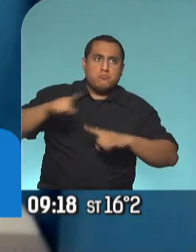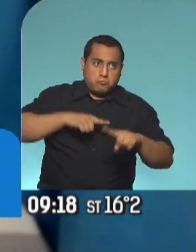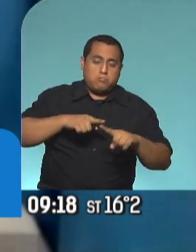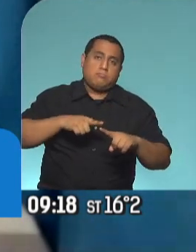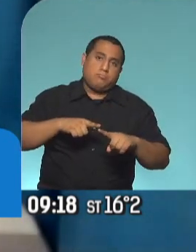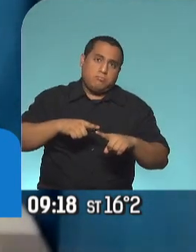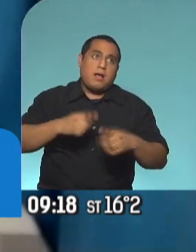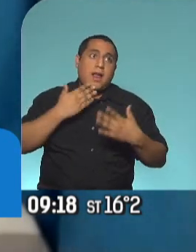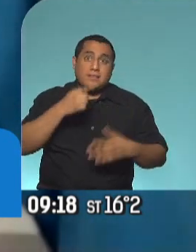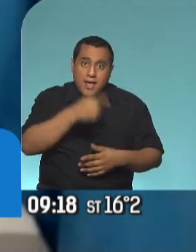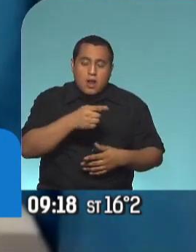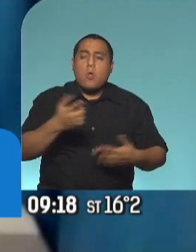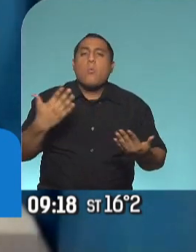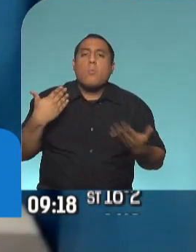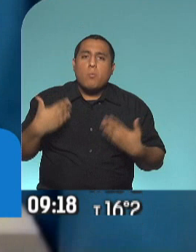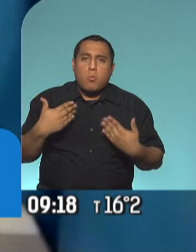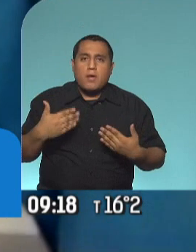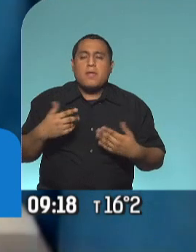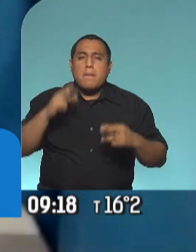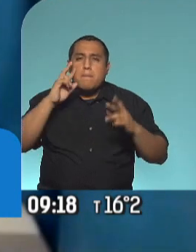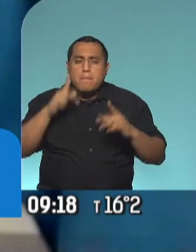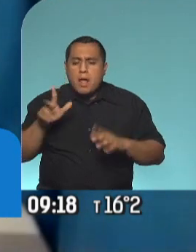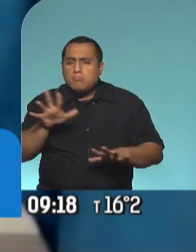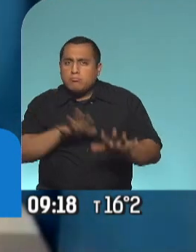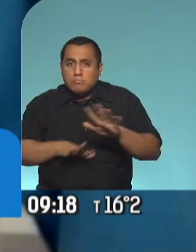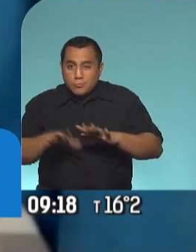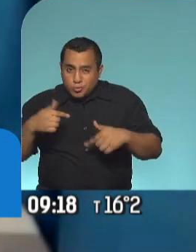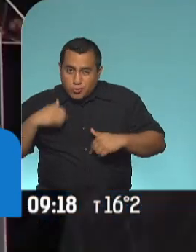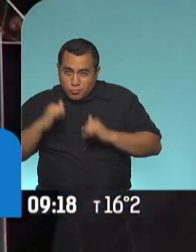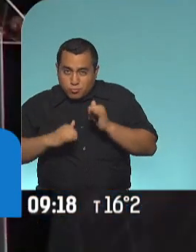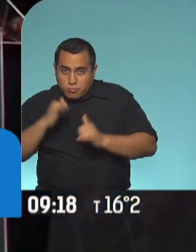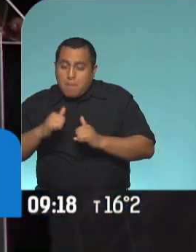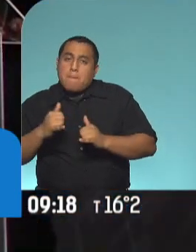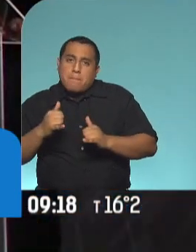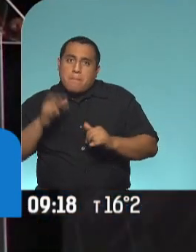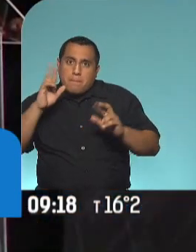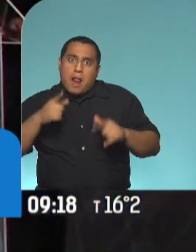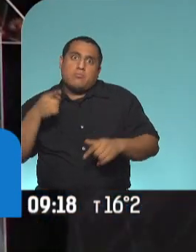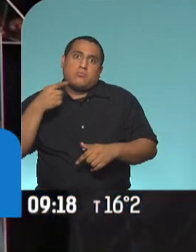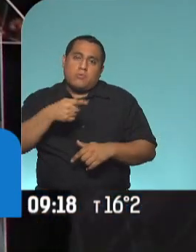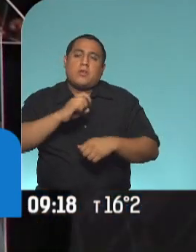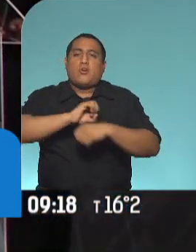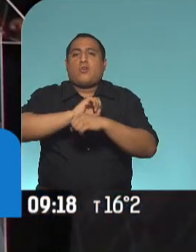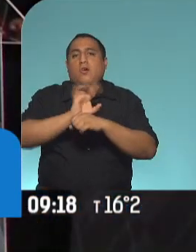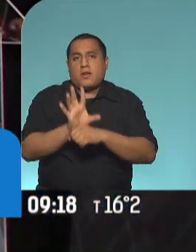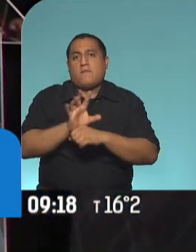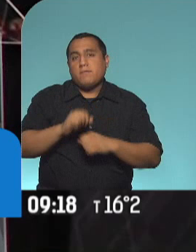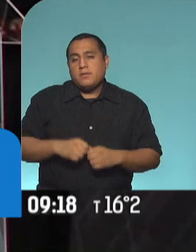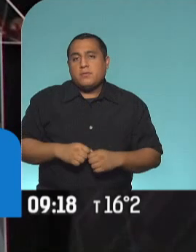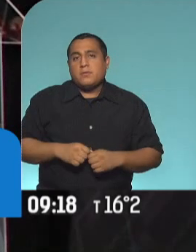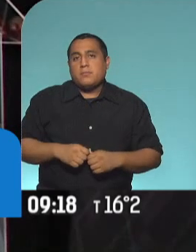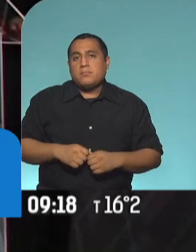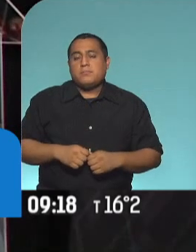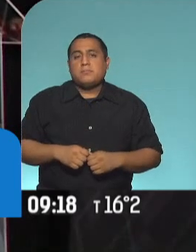permitió llevar adelante la estrategia que les estoy manifestando para hacer frente al COVID-19 en